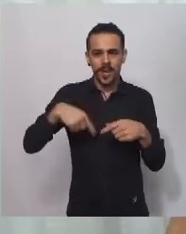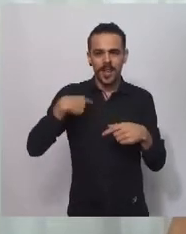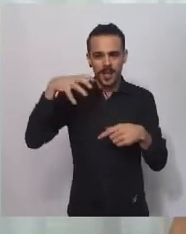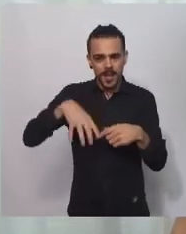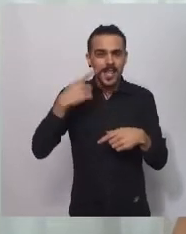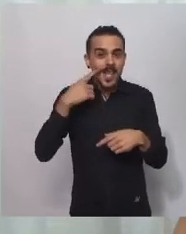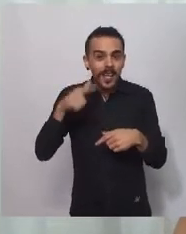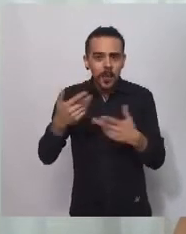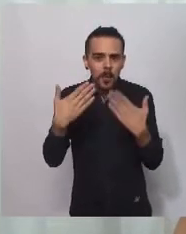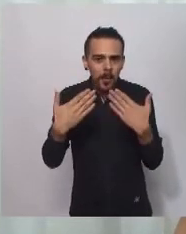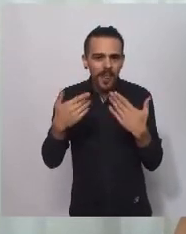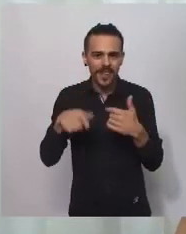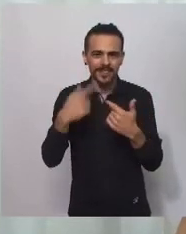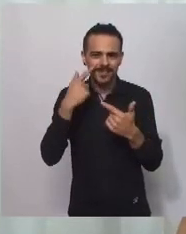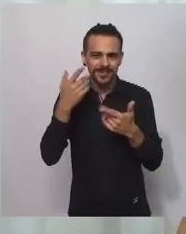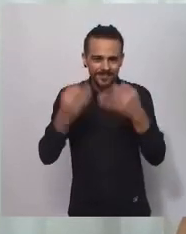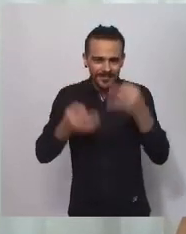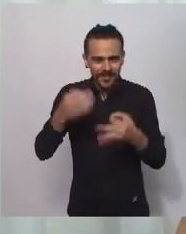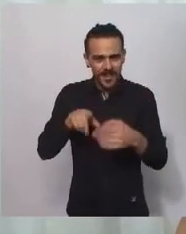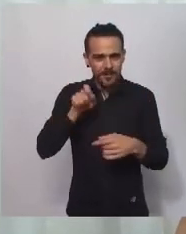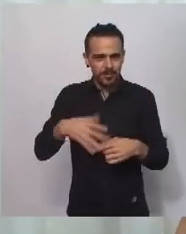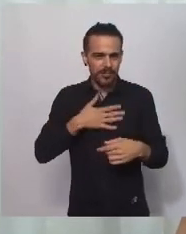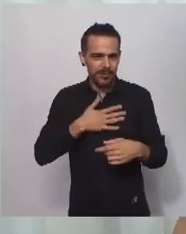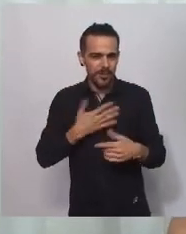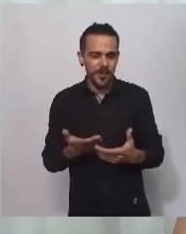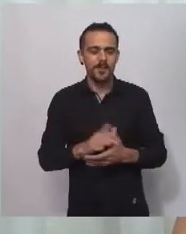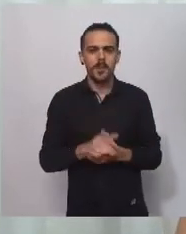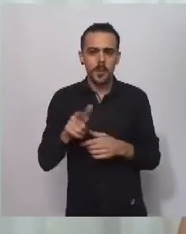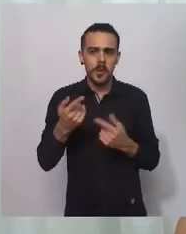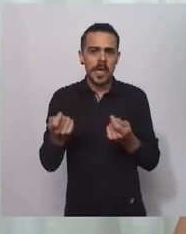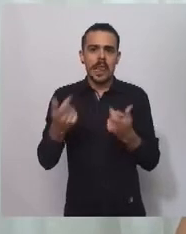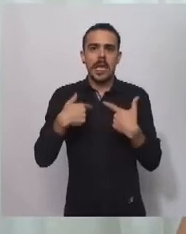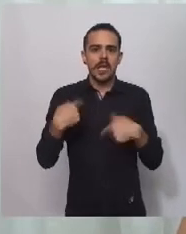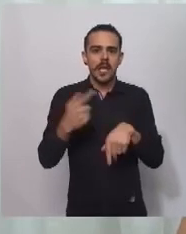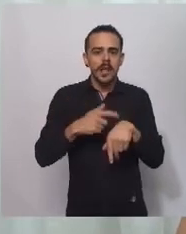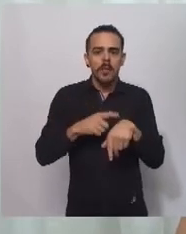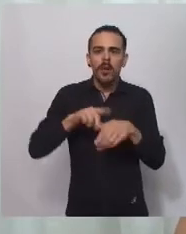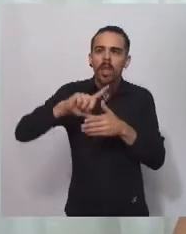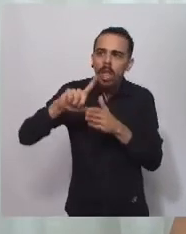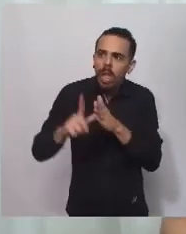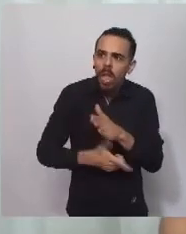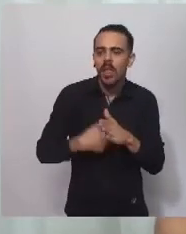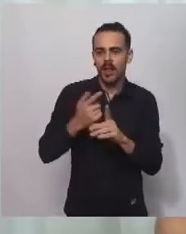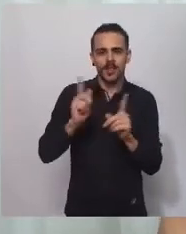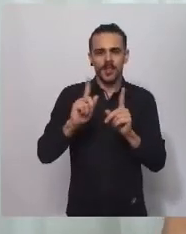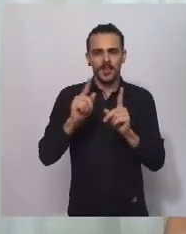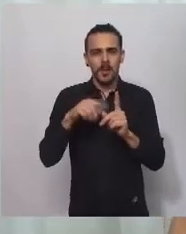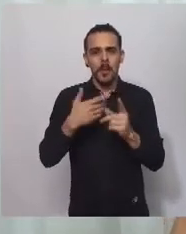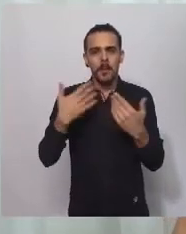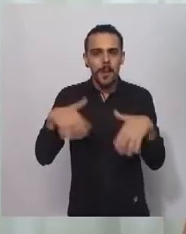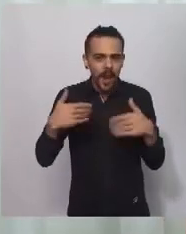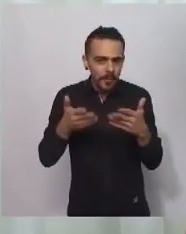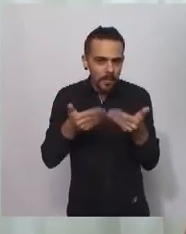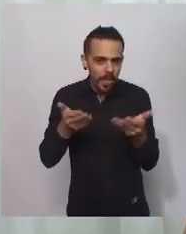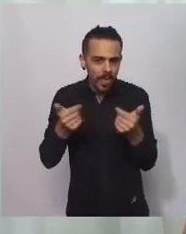una mayor rapidez celeridad en cada uno de los análisis que realicemos